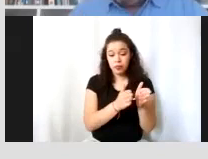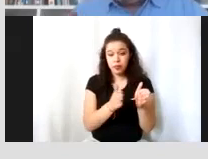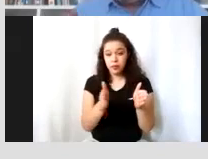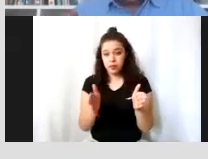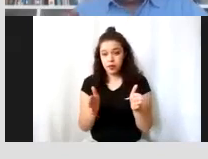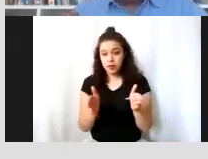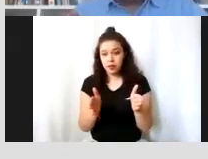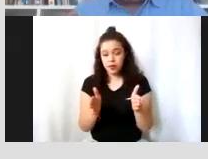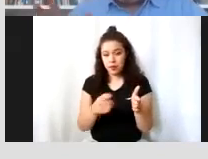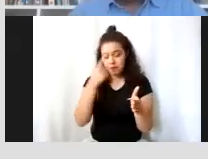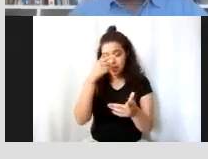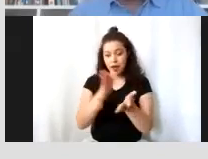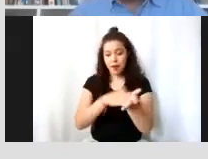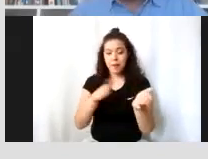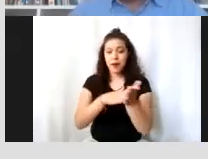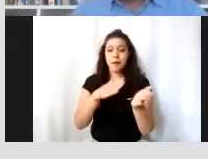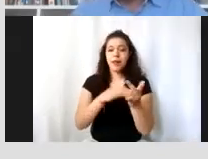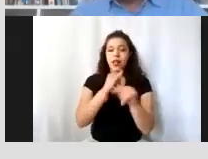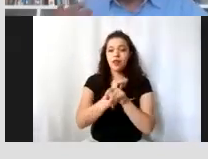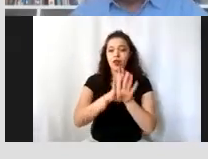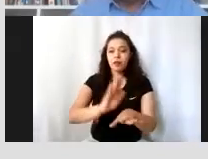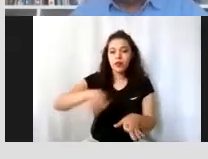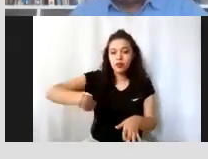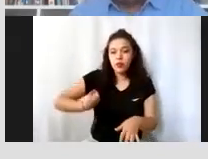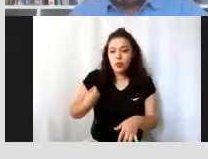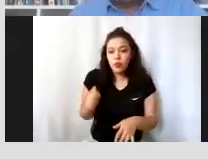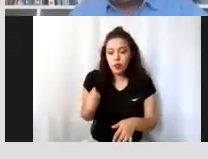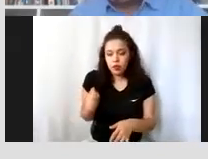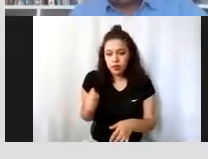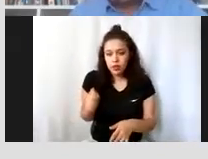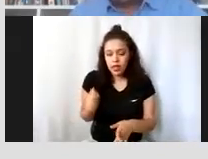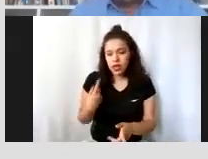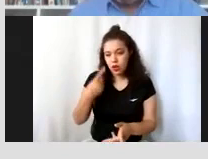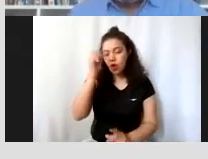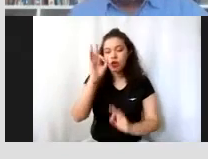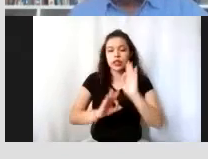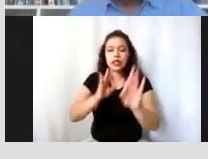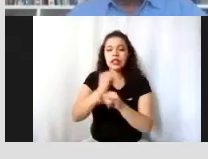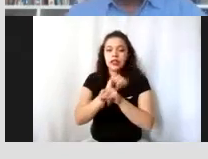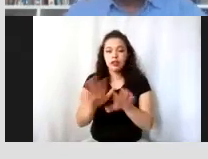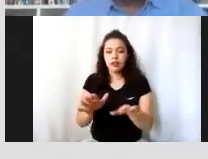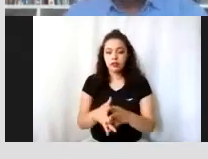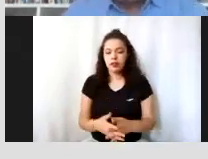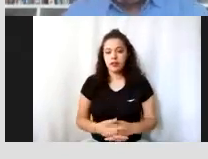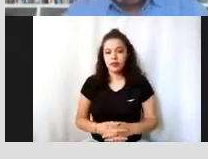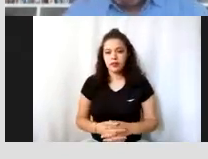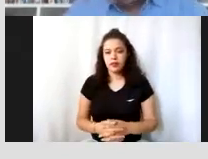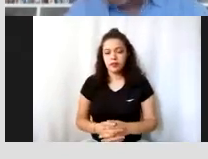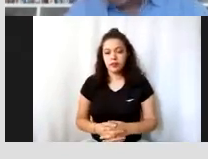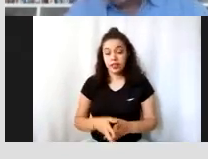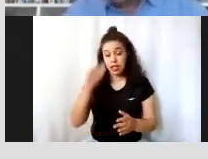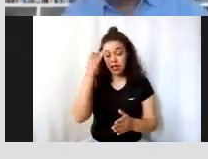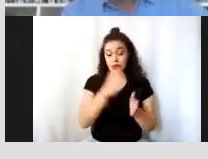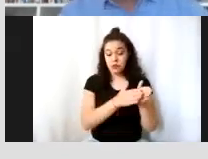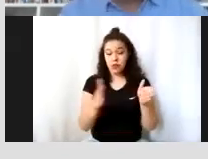para mantener, conservar, darle tratamiento a los datos personales? Es importante los periodos, y los periodos